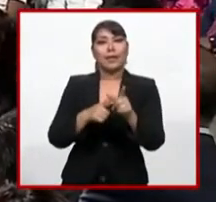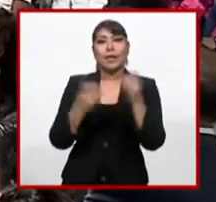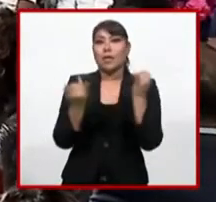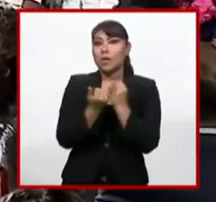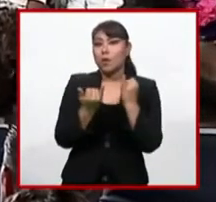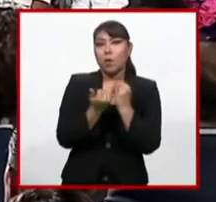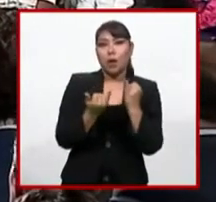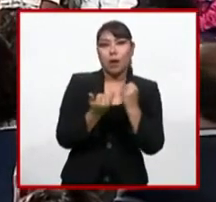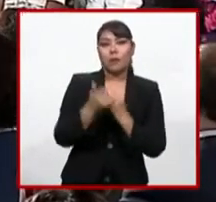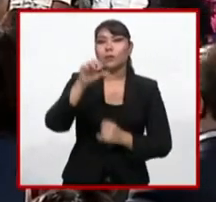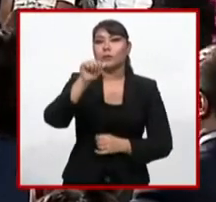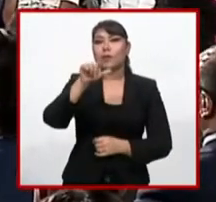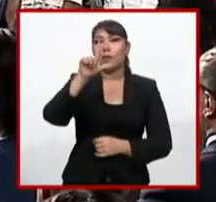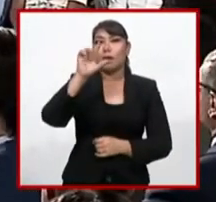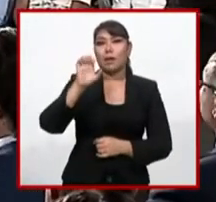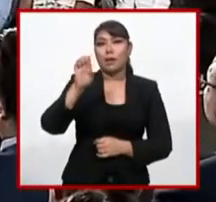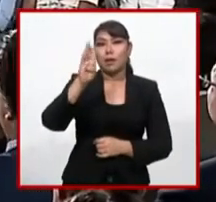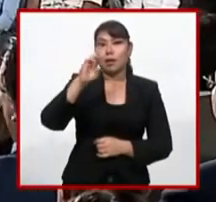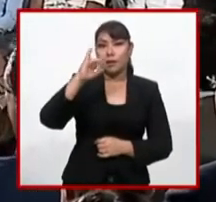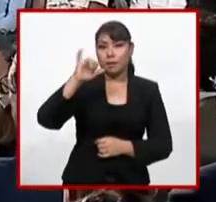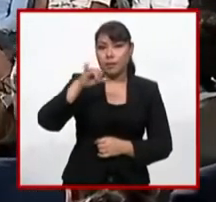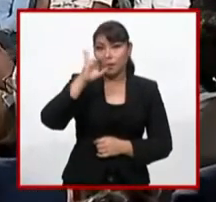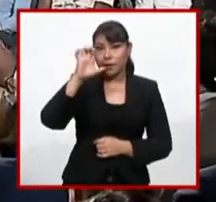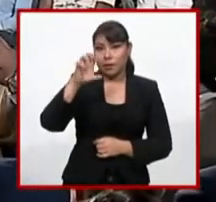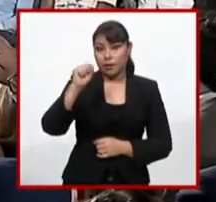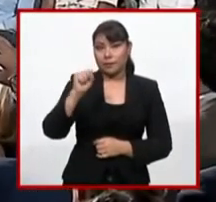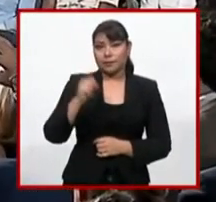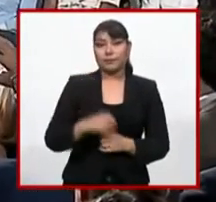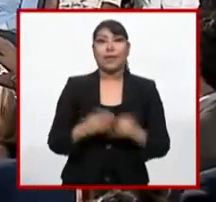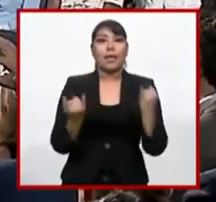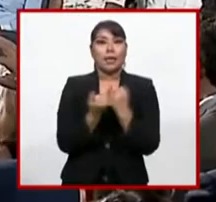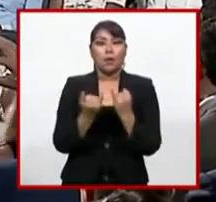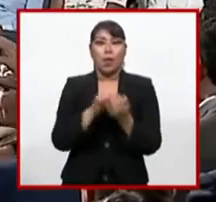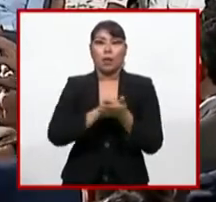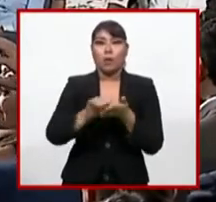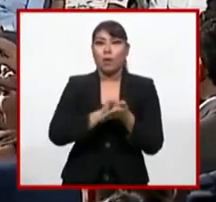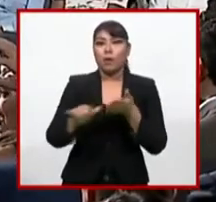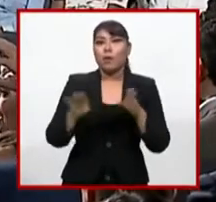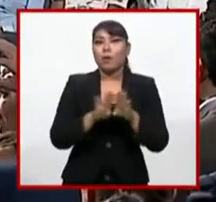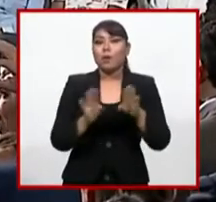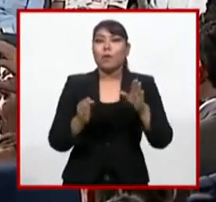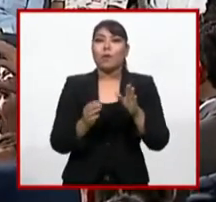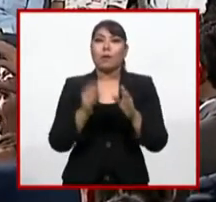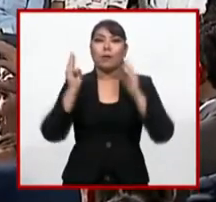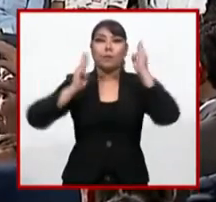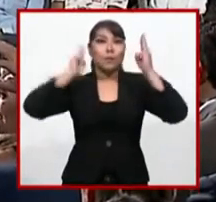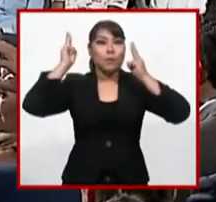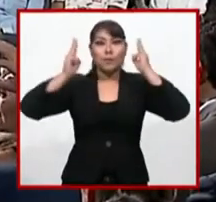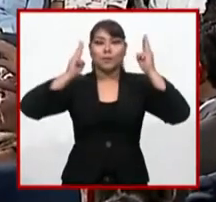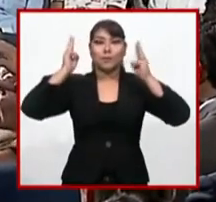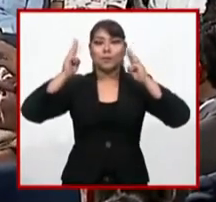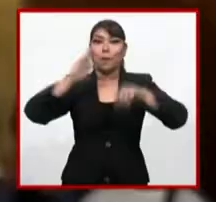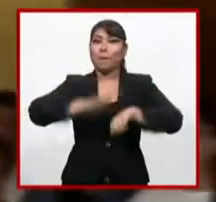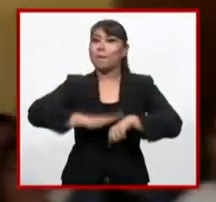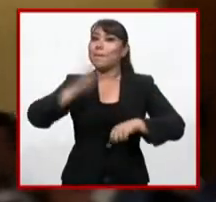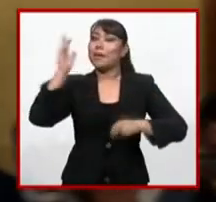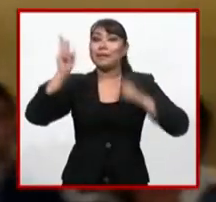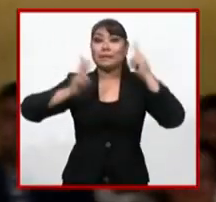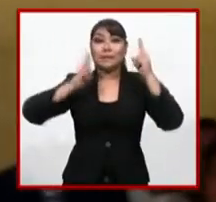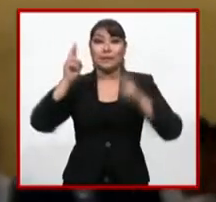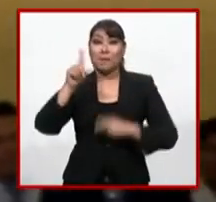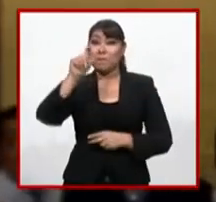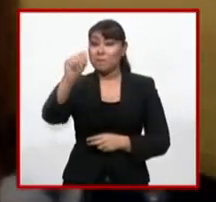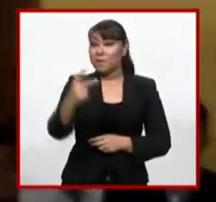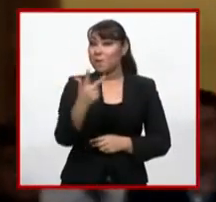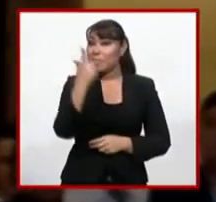alebrijes, así hemos estado en Nueva York, en el Museo Natural de Nueva York, que tuvo el mayor número de visitas,